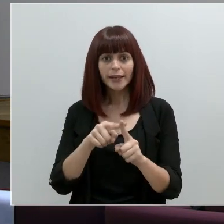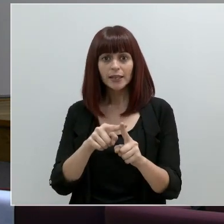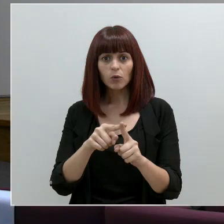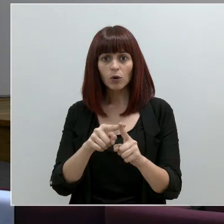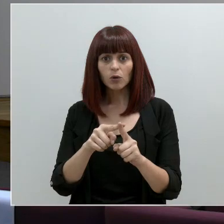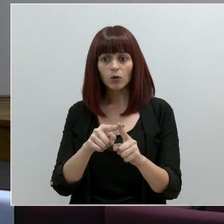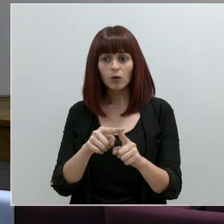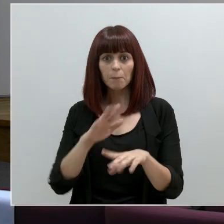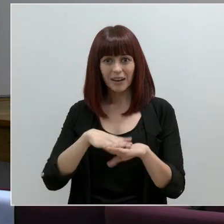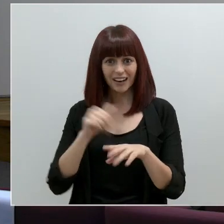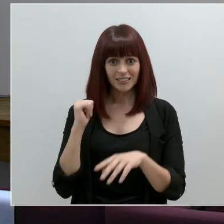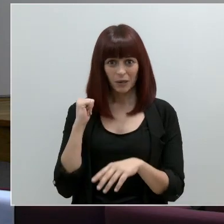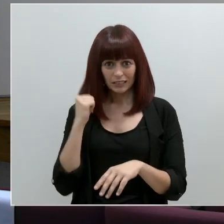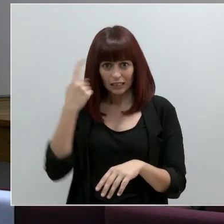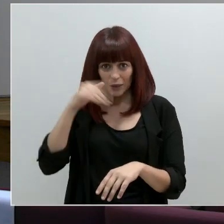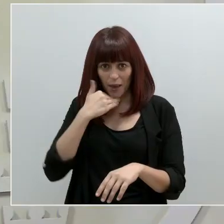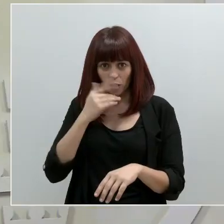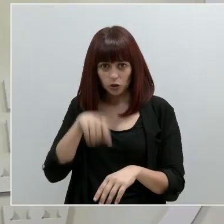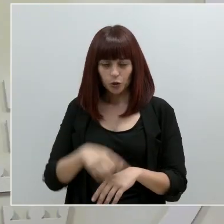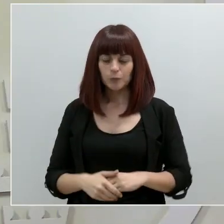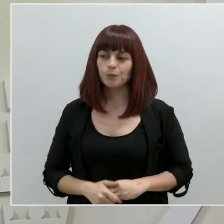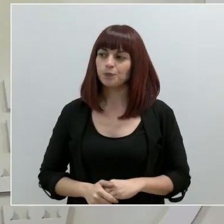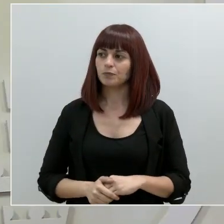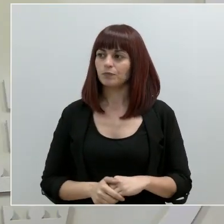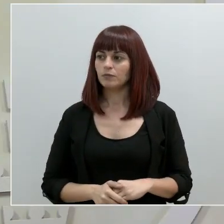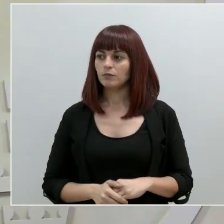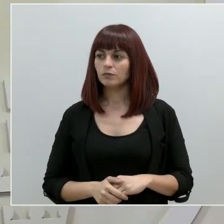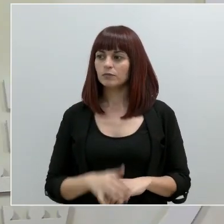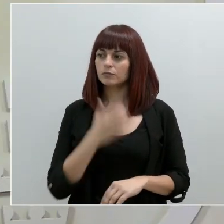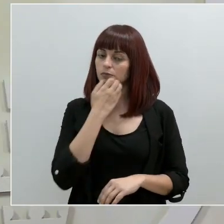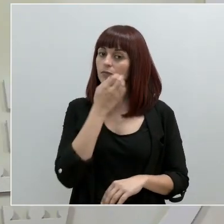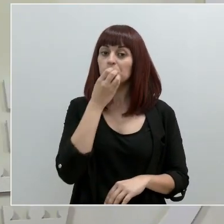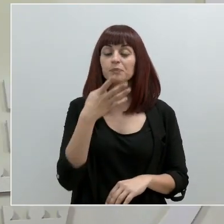medio plazo con la Semana Santa? Bueno, la verdad es que